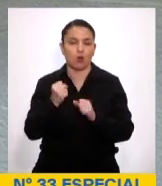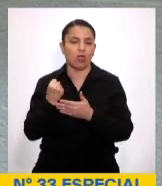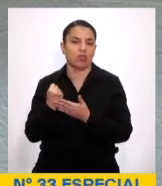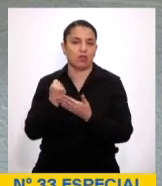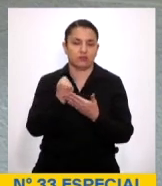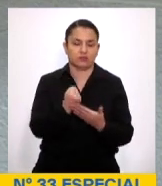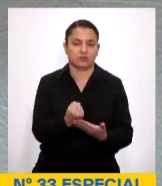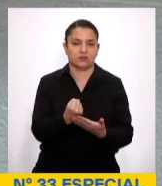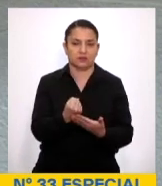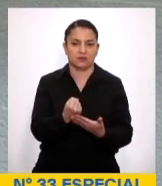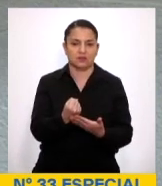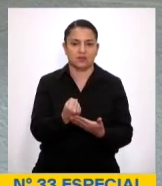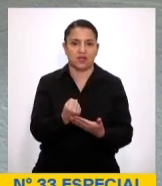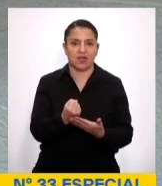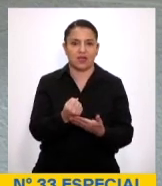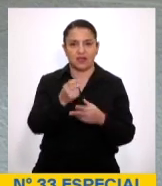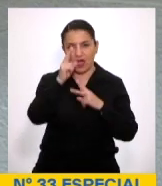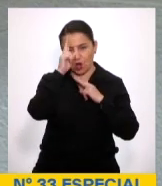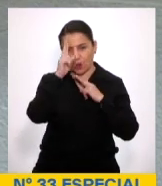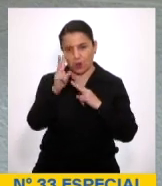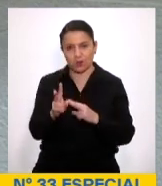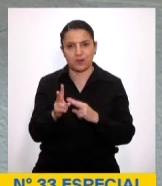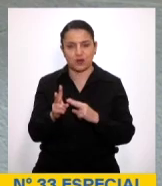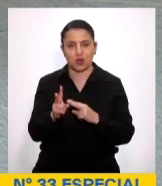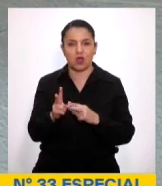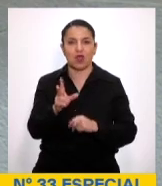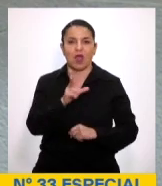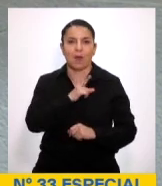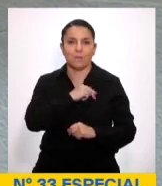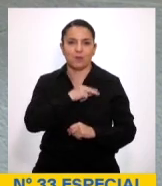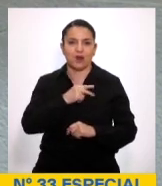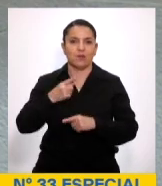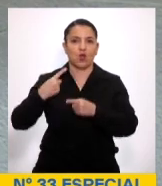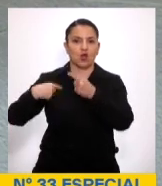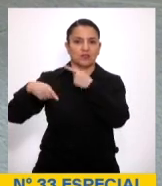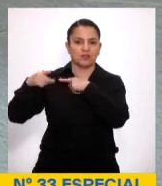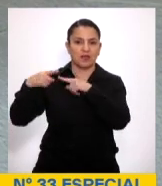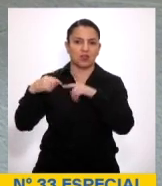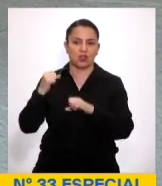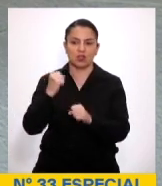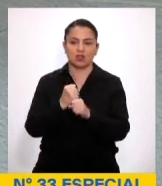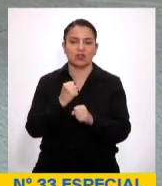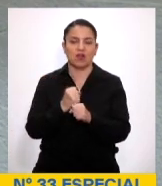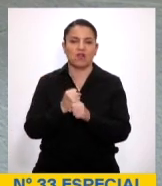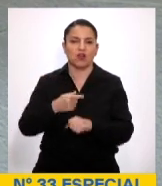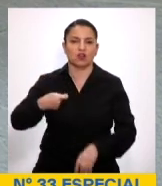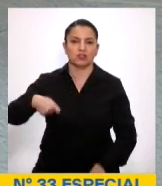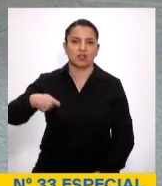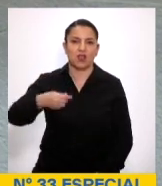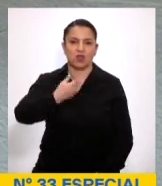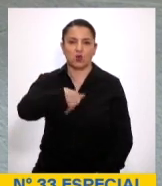este esta conmemoración y reconocimiento a la trayectoria y labor del senado de nuestra